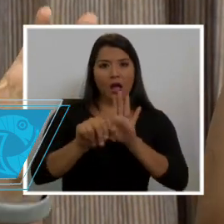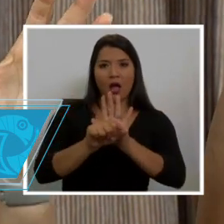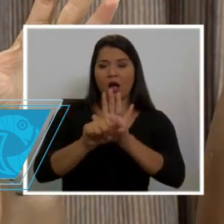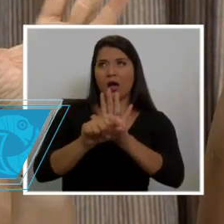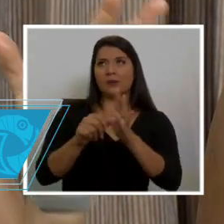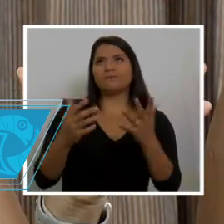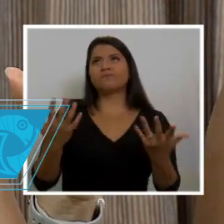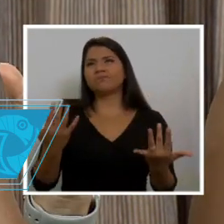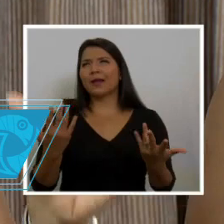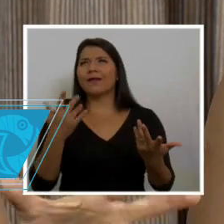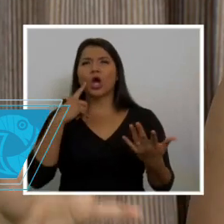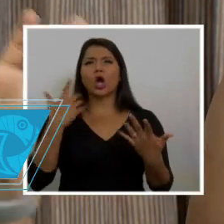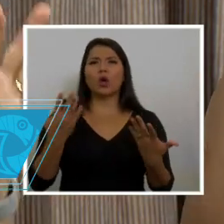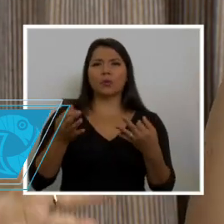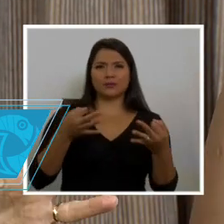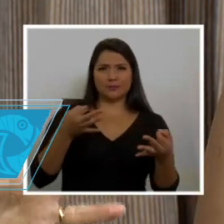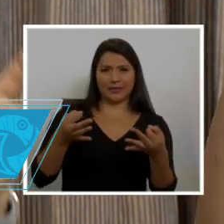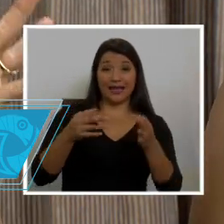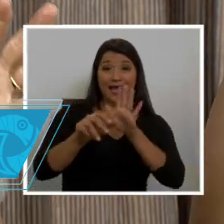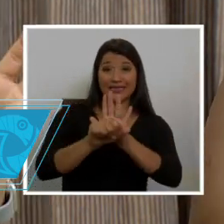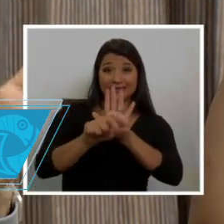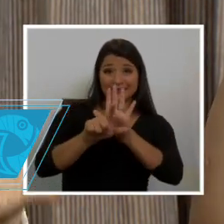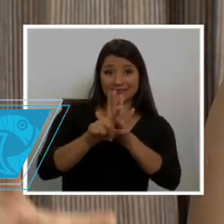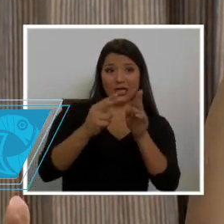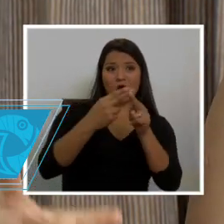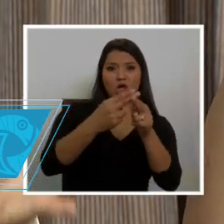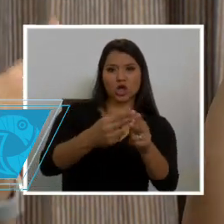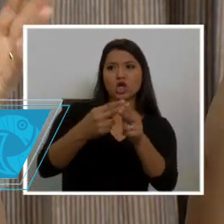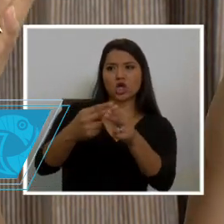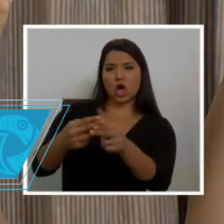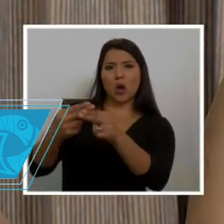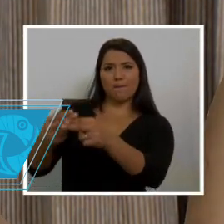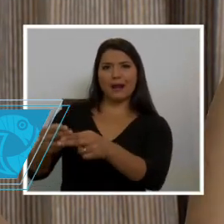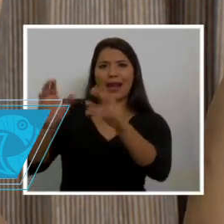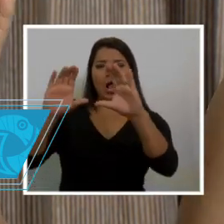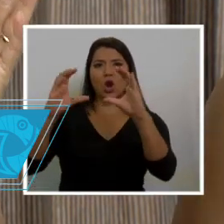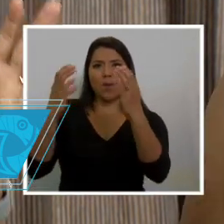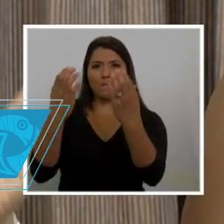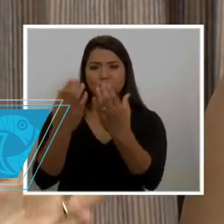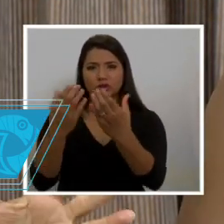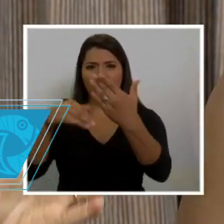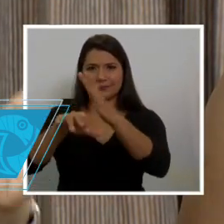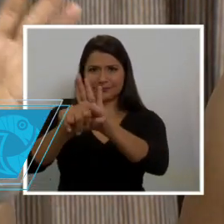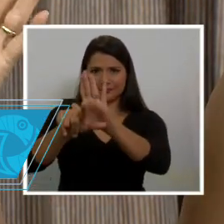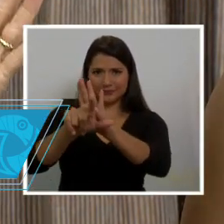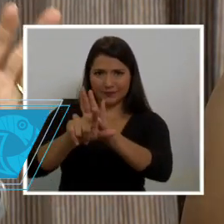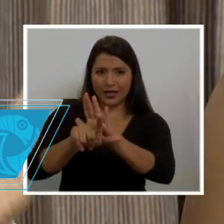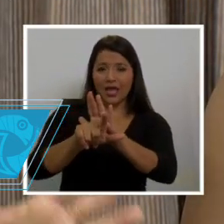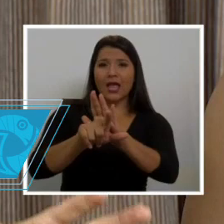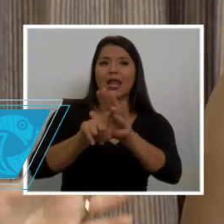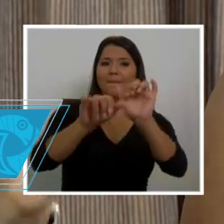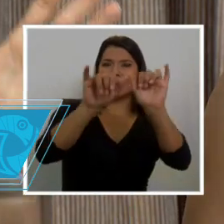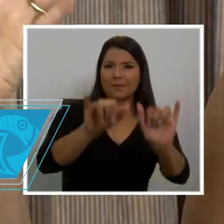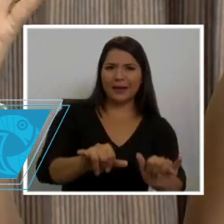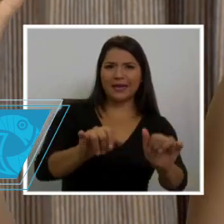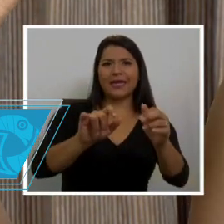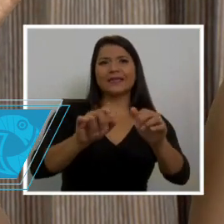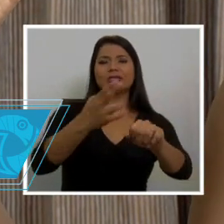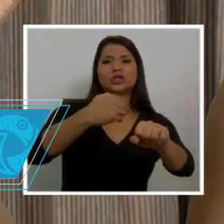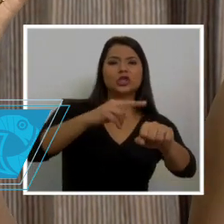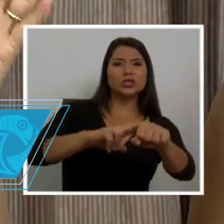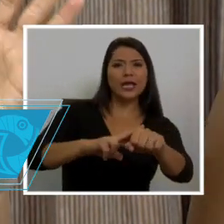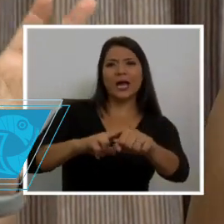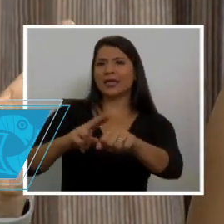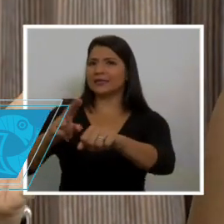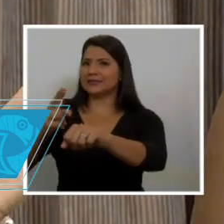a ver, el director legislativo es el que nombra las comisiones permanentes, ordinarias, las permanentes especiales, las comisiones